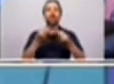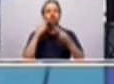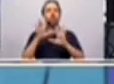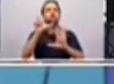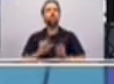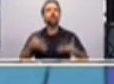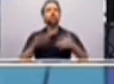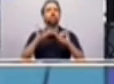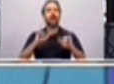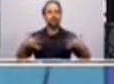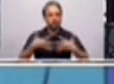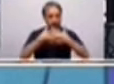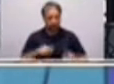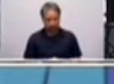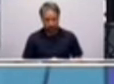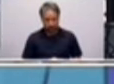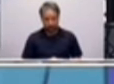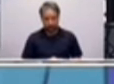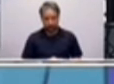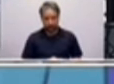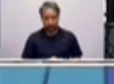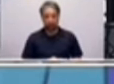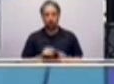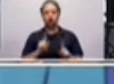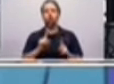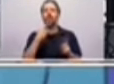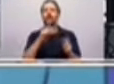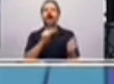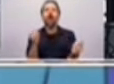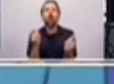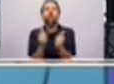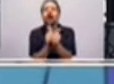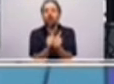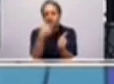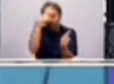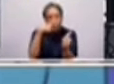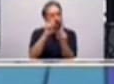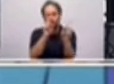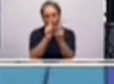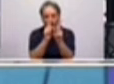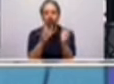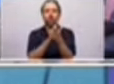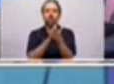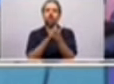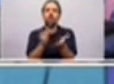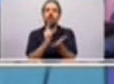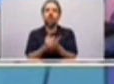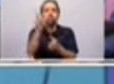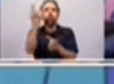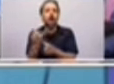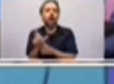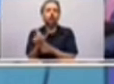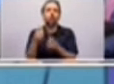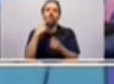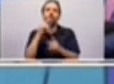tiene conducción política articulada. Y me pregunto, y tomo lo que dice Mariano, todavía no sabemos qué es